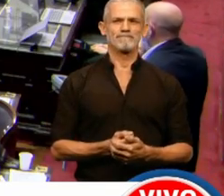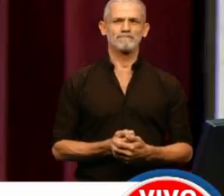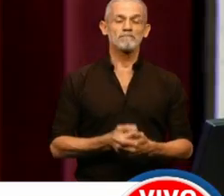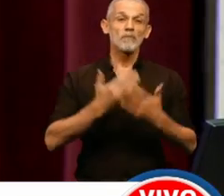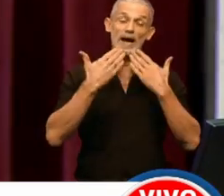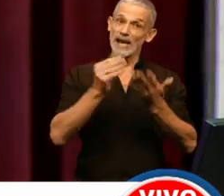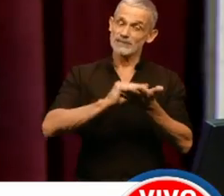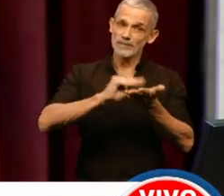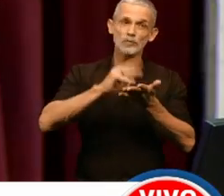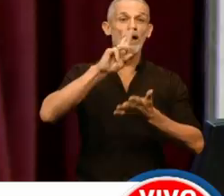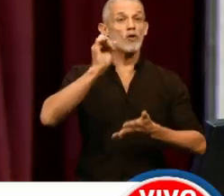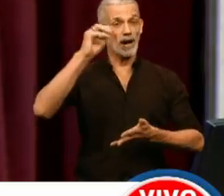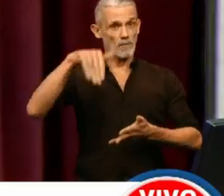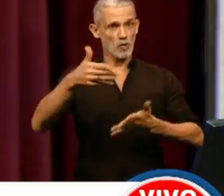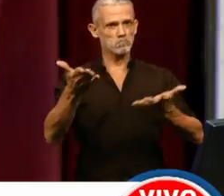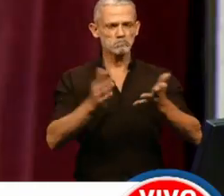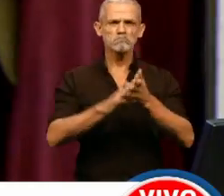gracias a diputado ramón